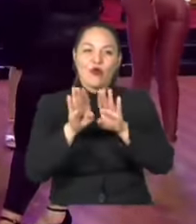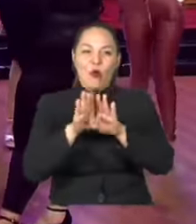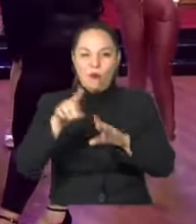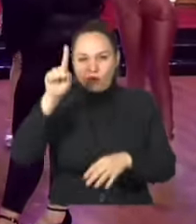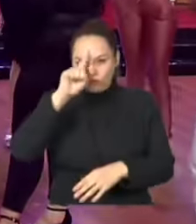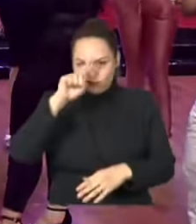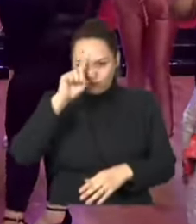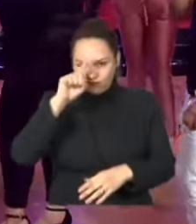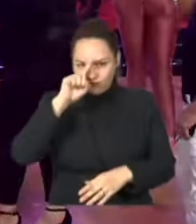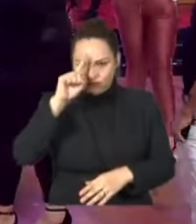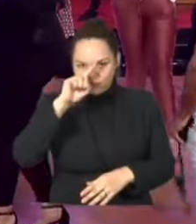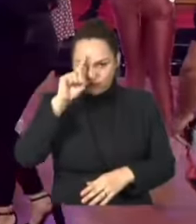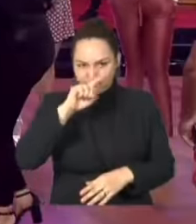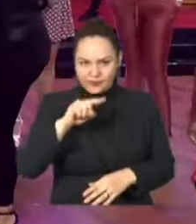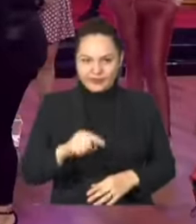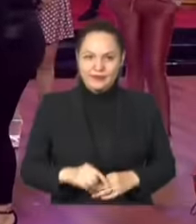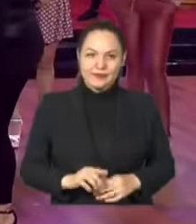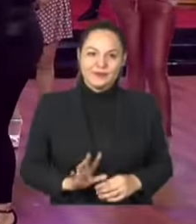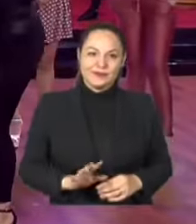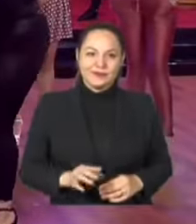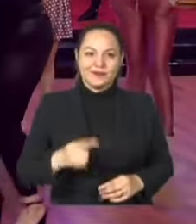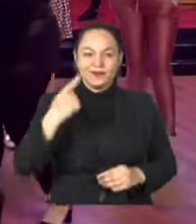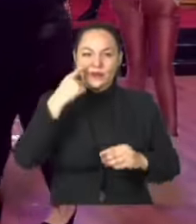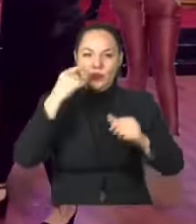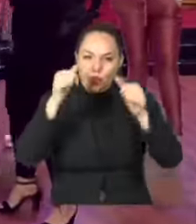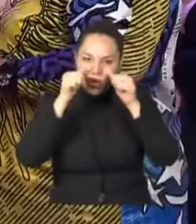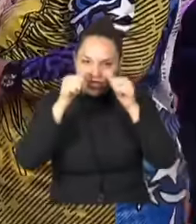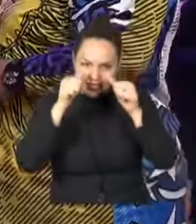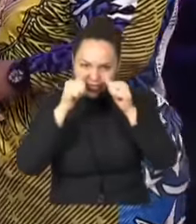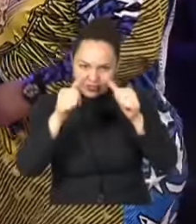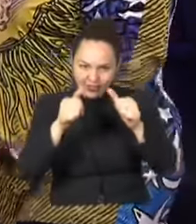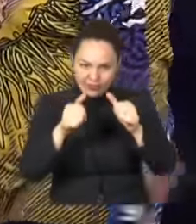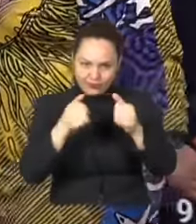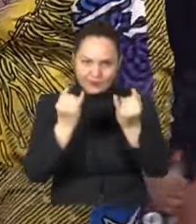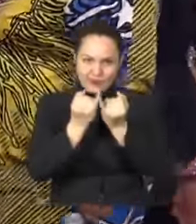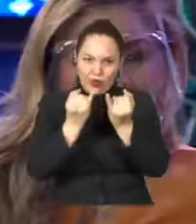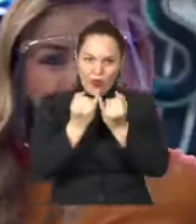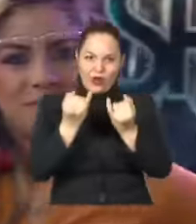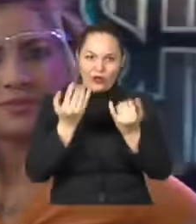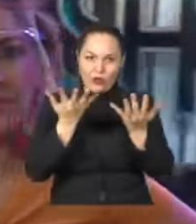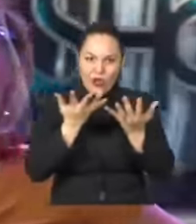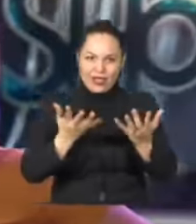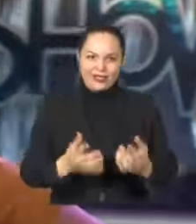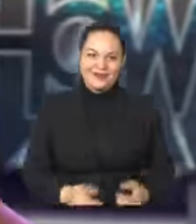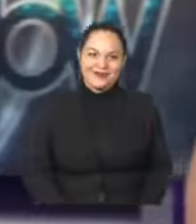No. Ponte, Conan. Ponte. Mire, ponga atención cómo le va a hacer neurosis. A ver.